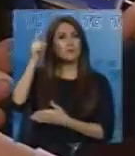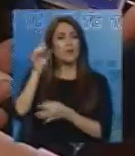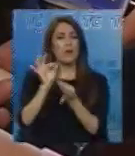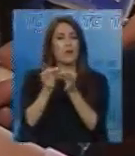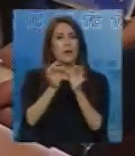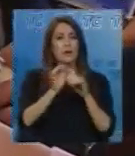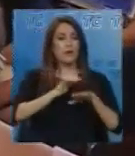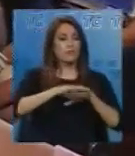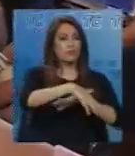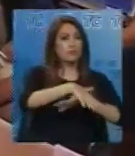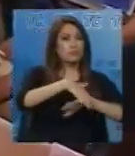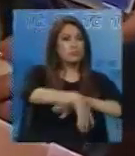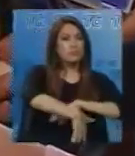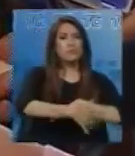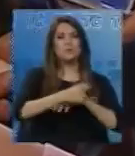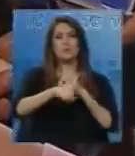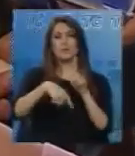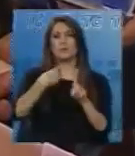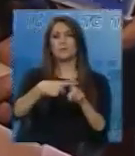de los canales,